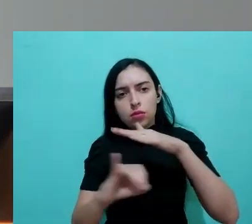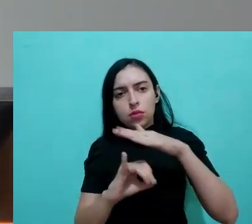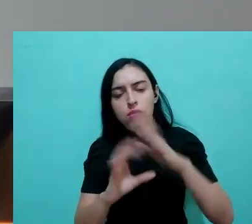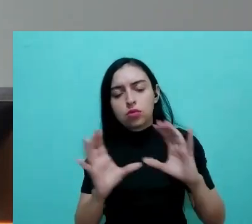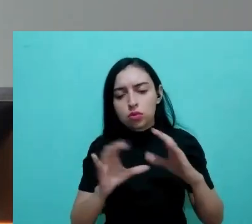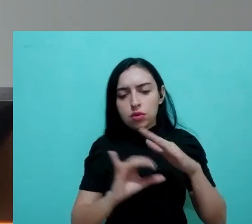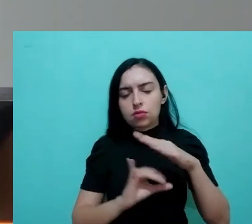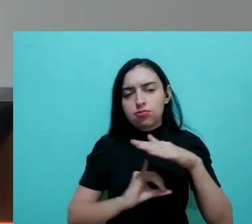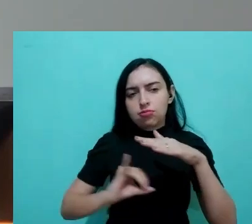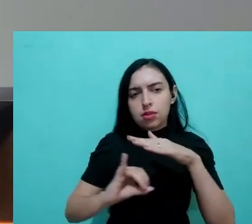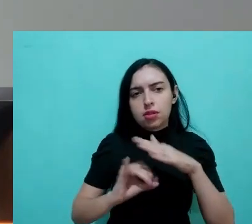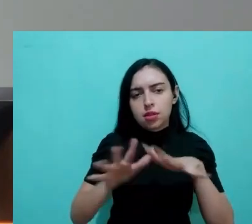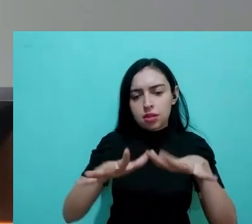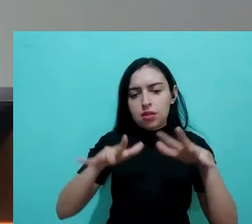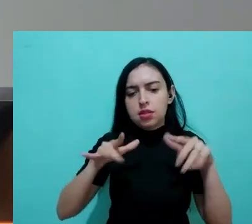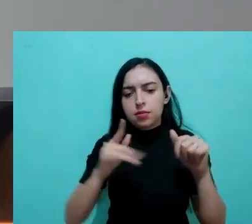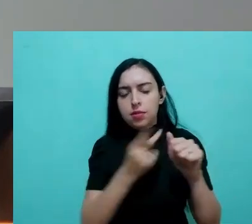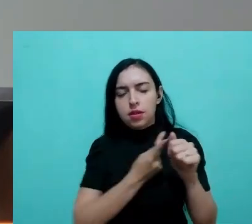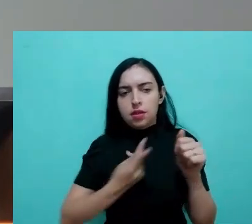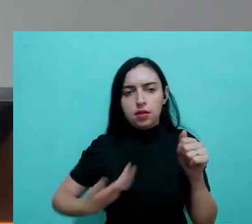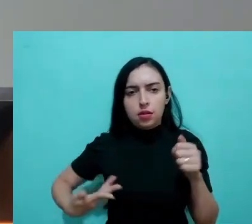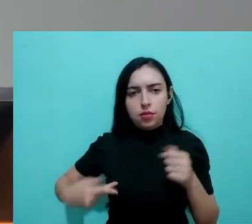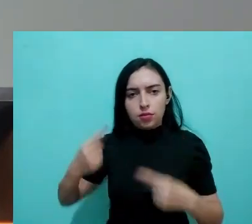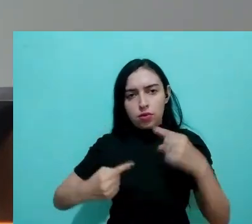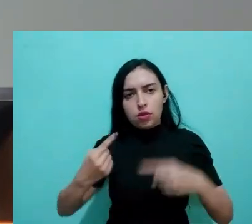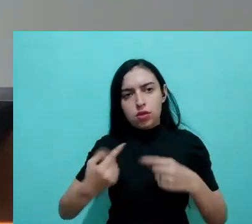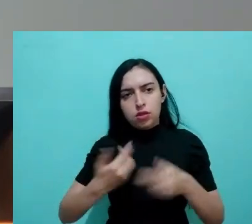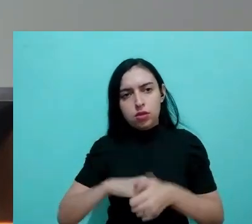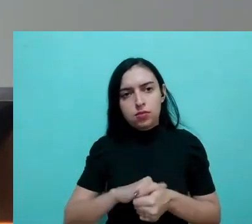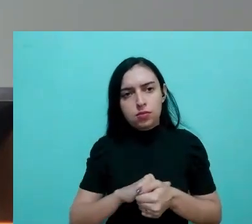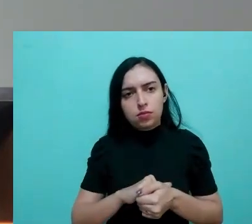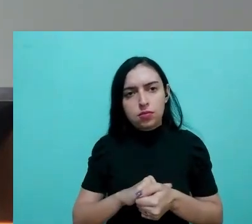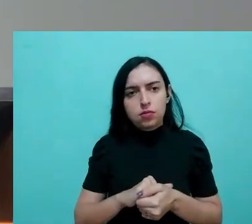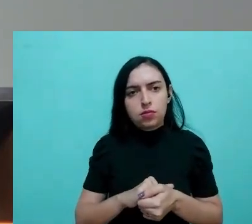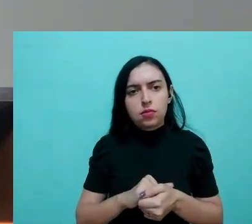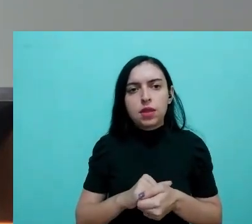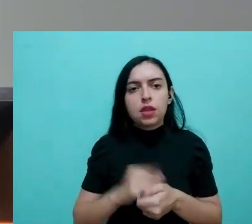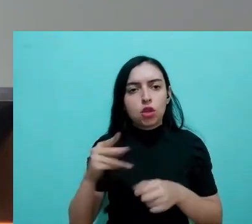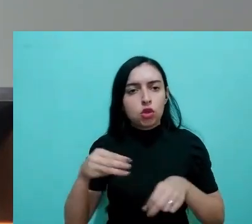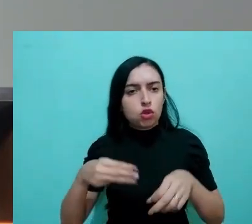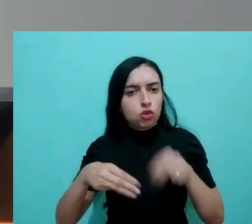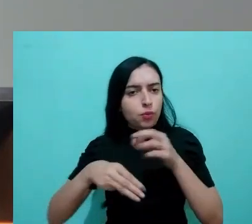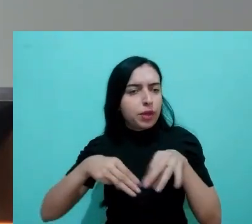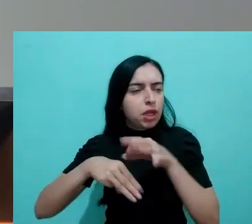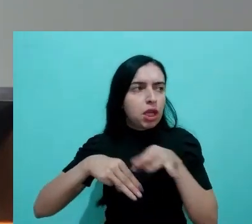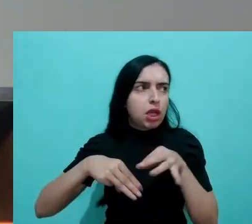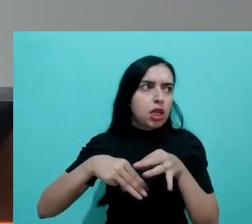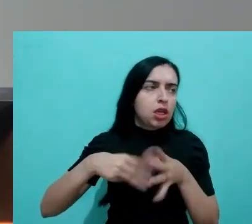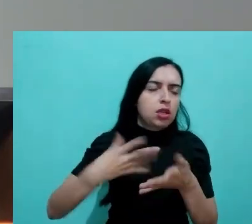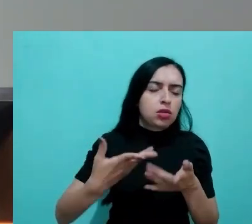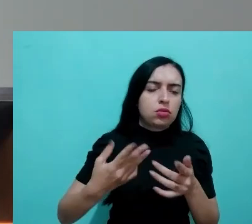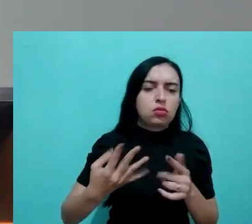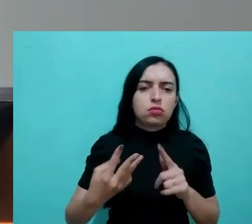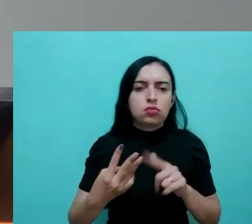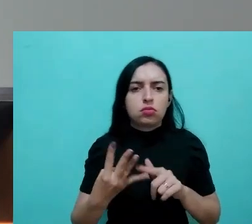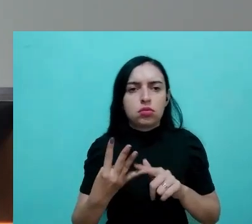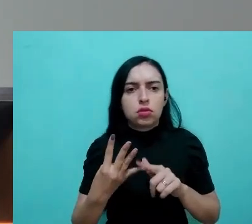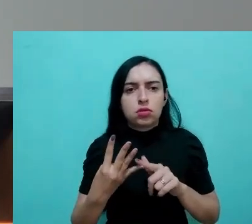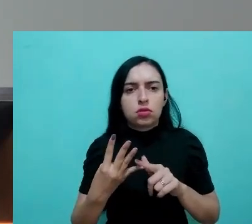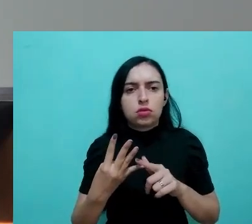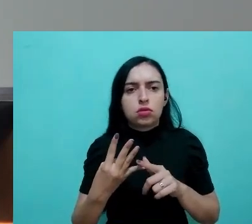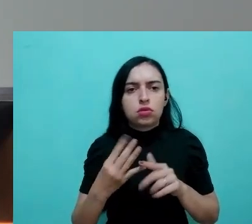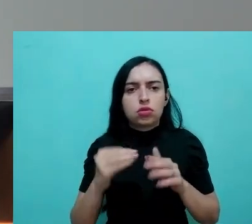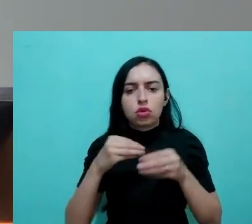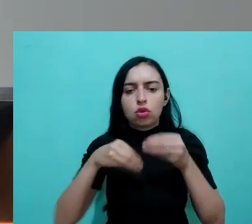las asambleas políticas, de los funcionarios, de los ministros, de las oficinas